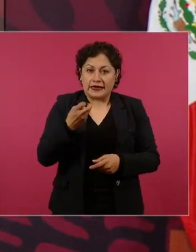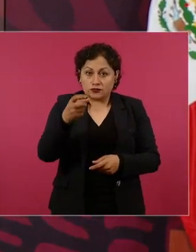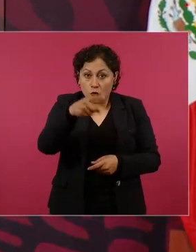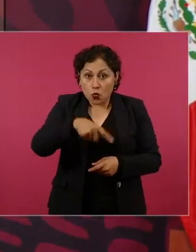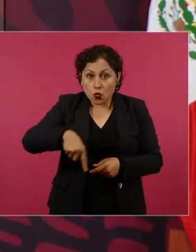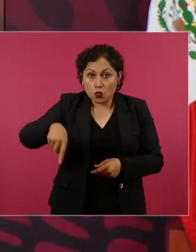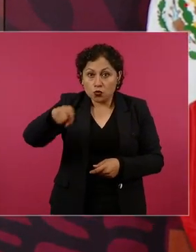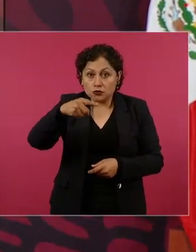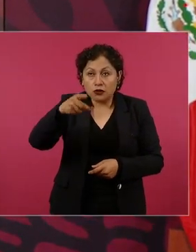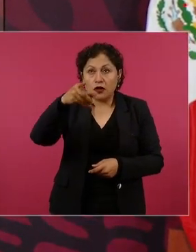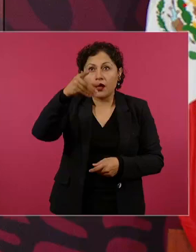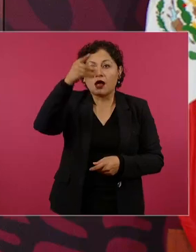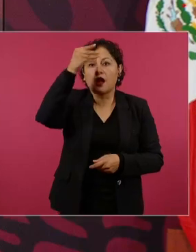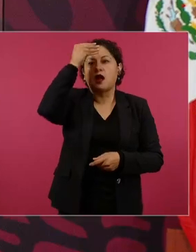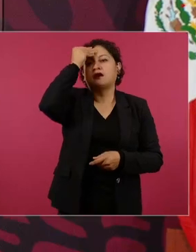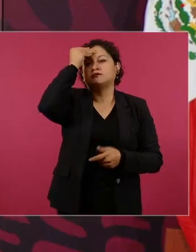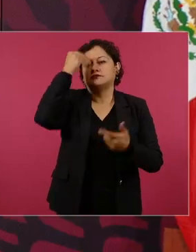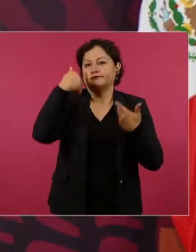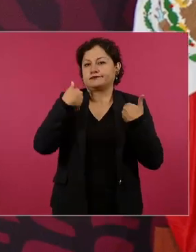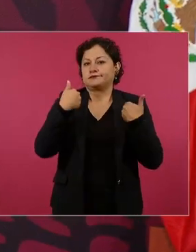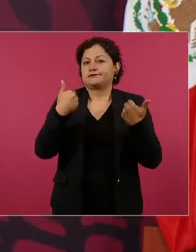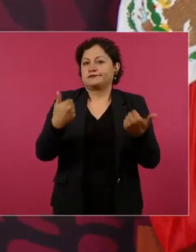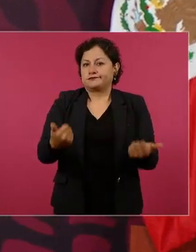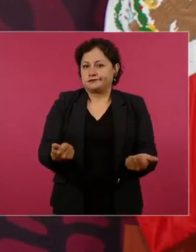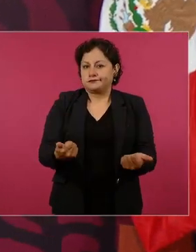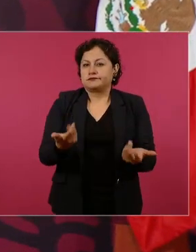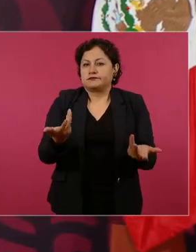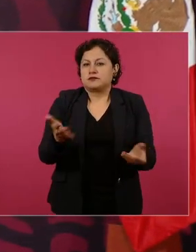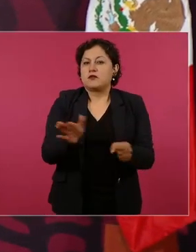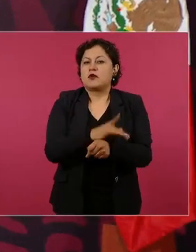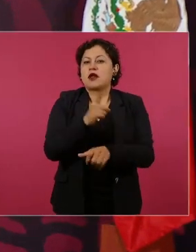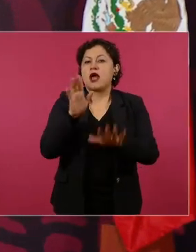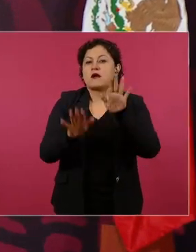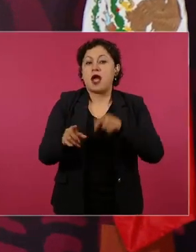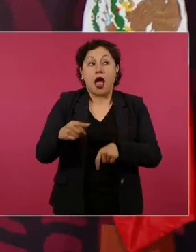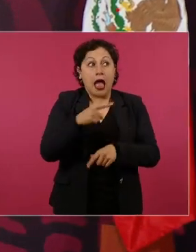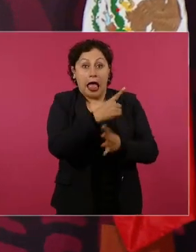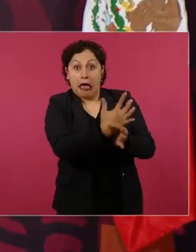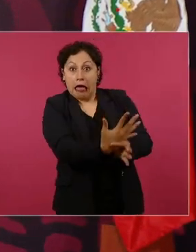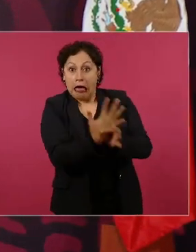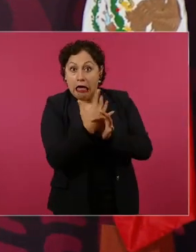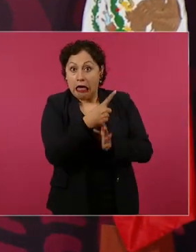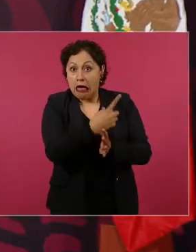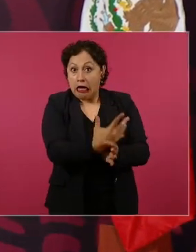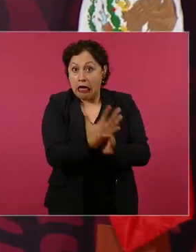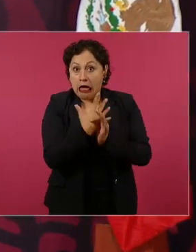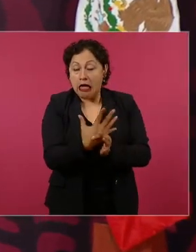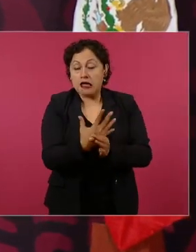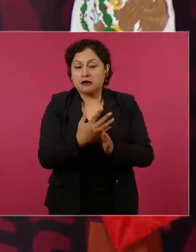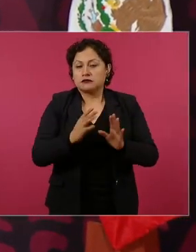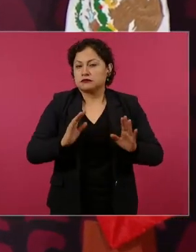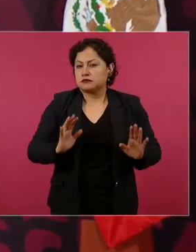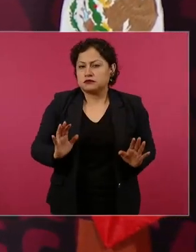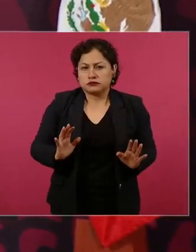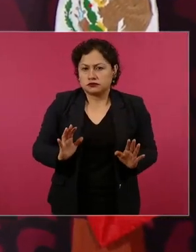¿no? Que porque lo dijo, yo aquí es porque lo estoy